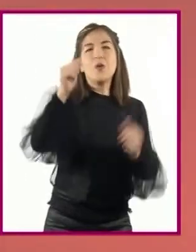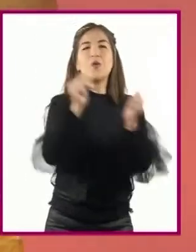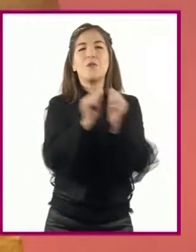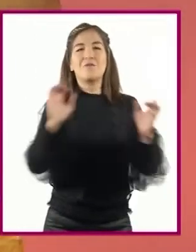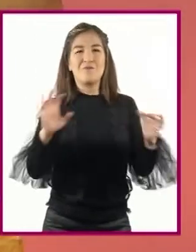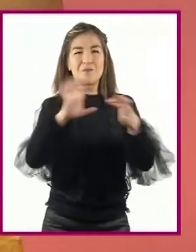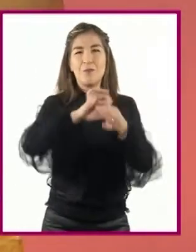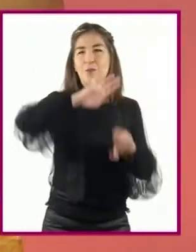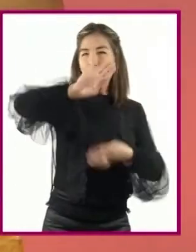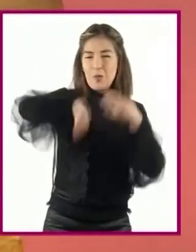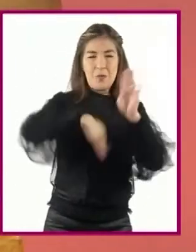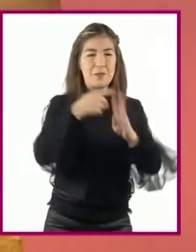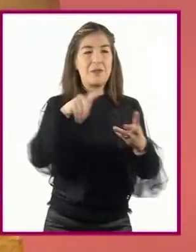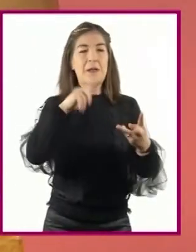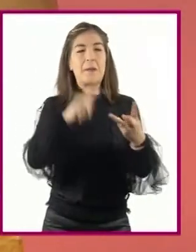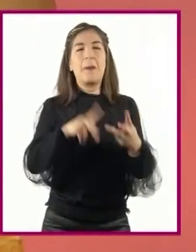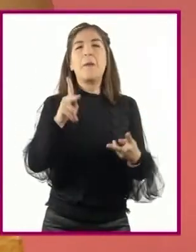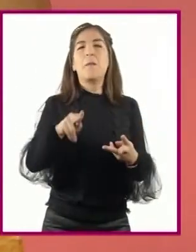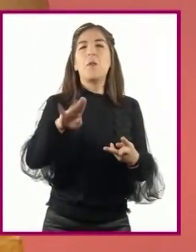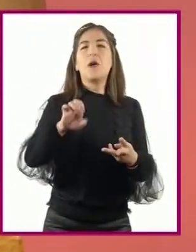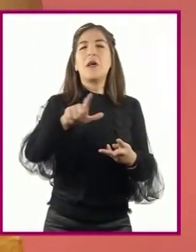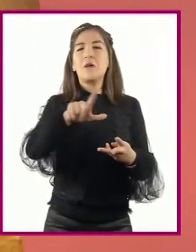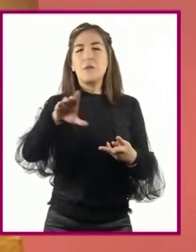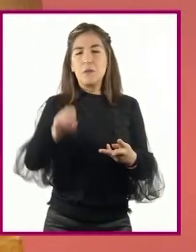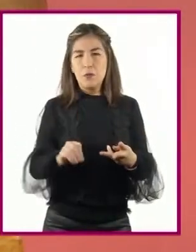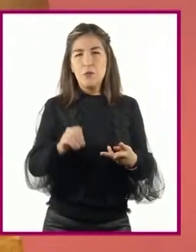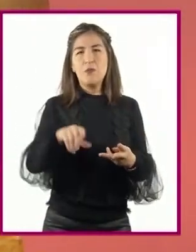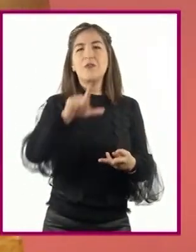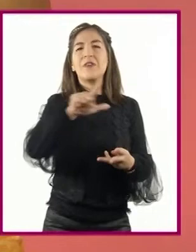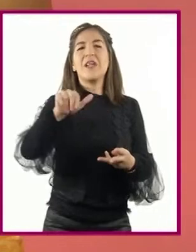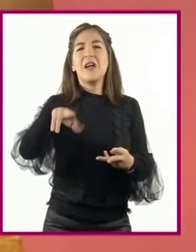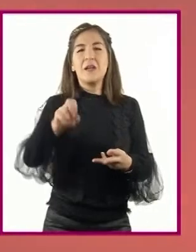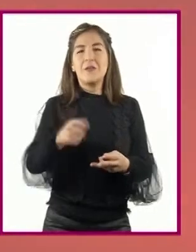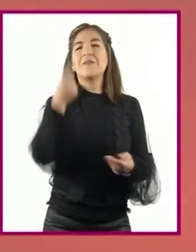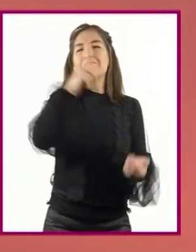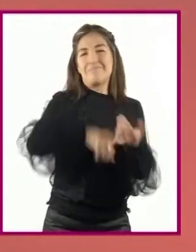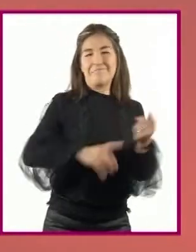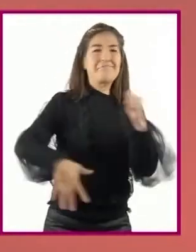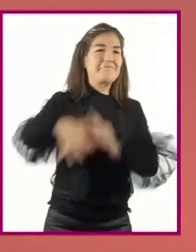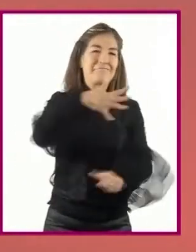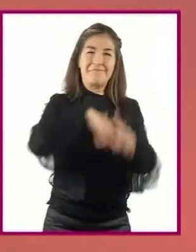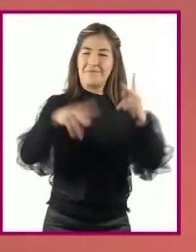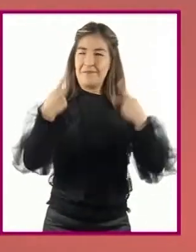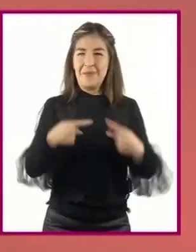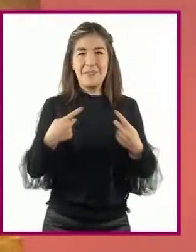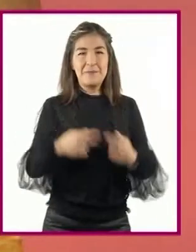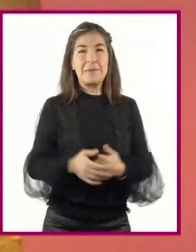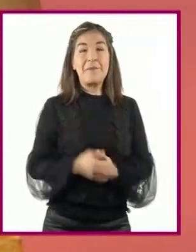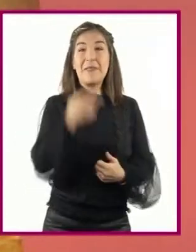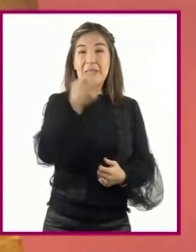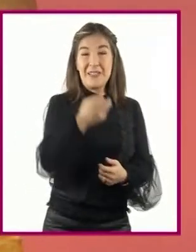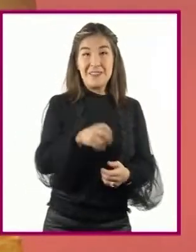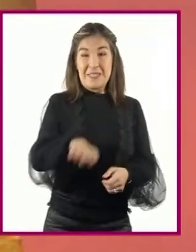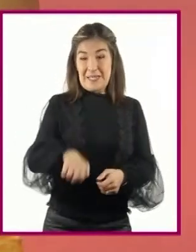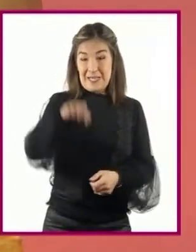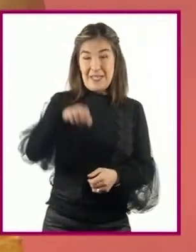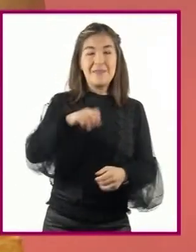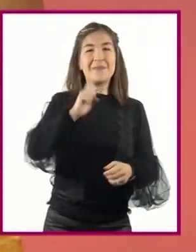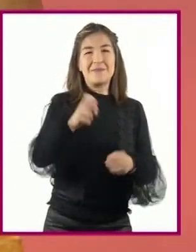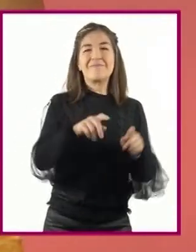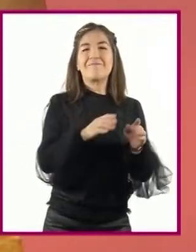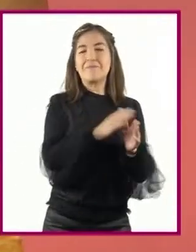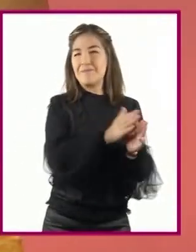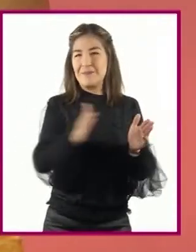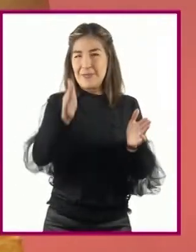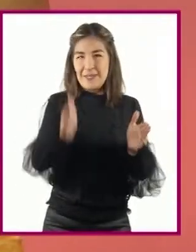mundo; y el pueblo llano, que era el resto de la población. Al final de la Edad Media, los nobles ya